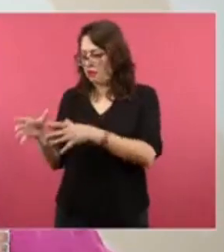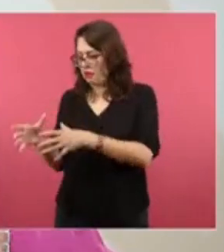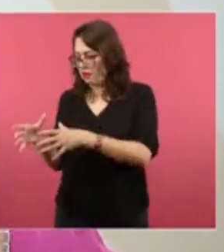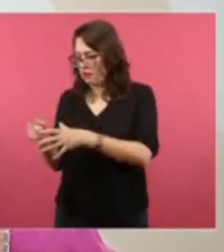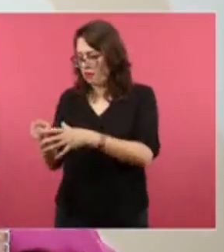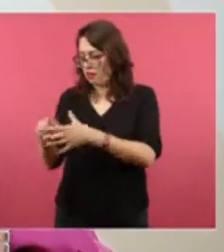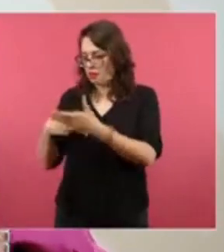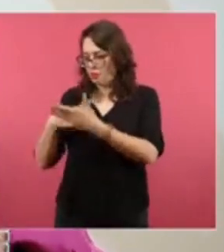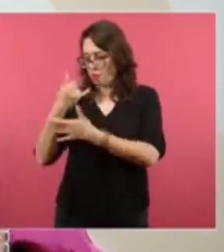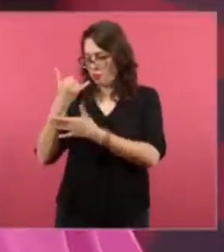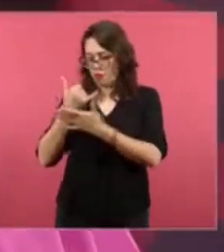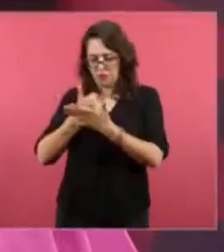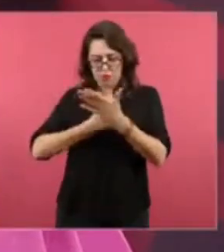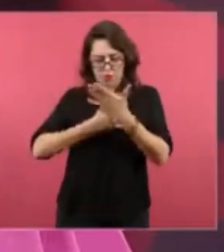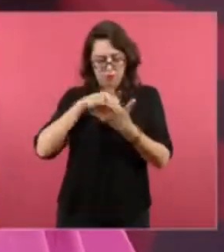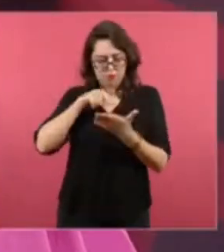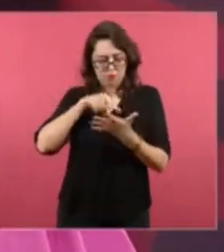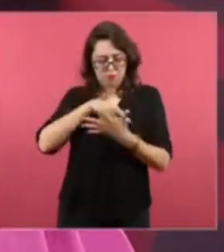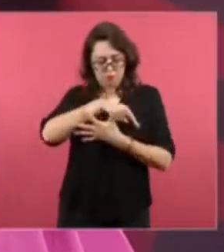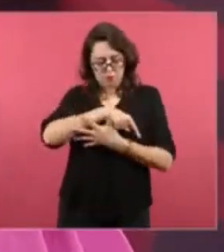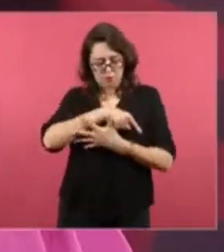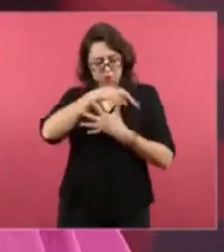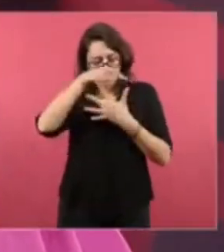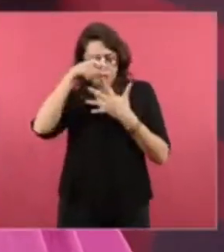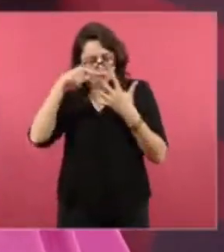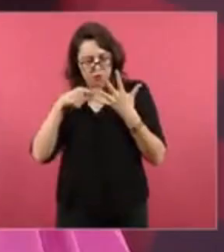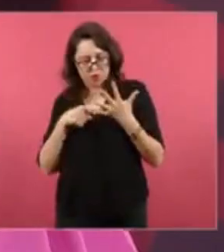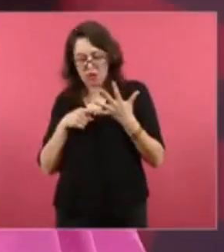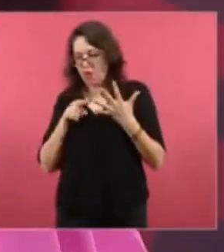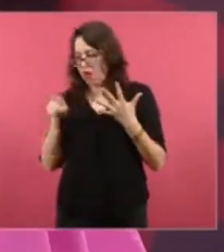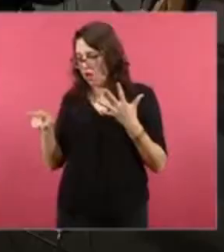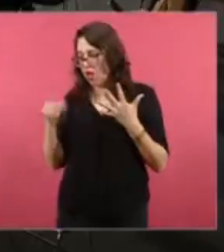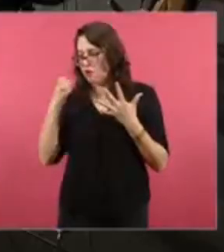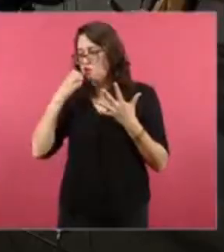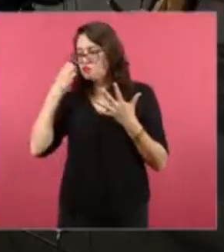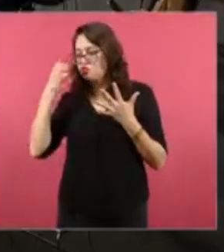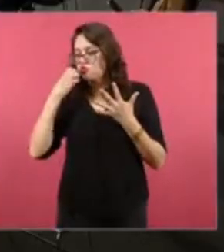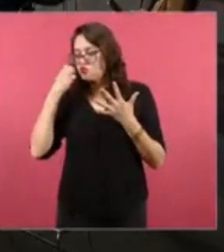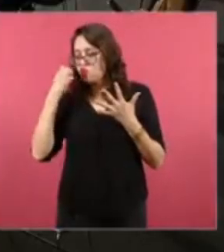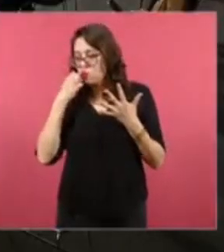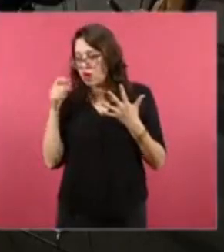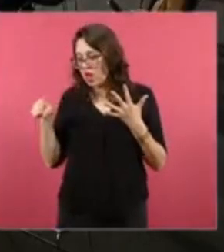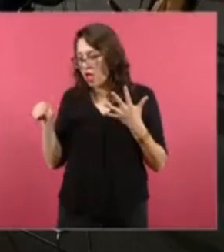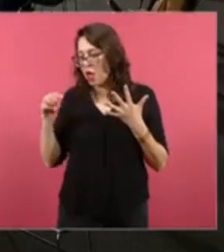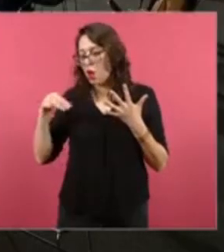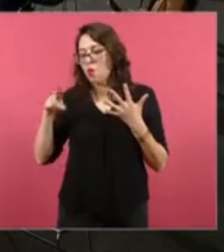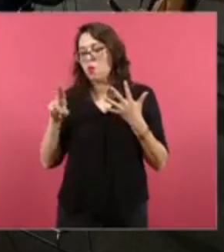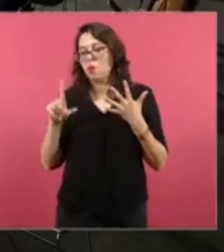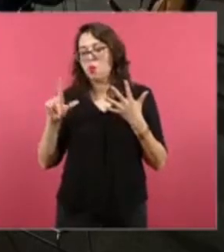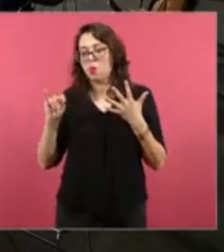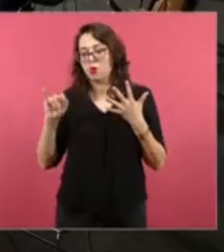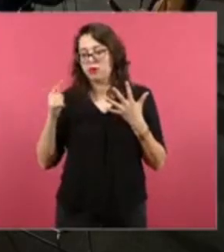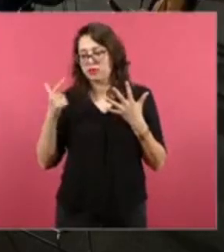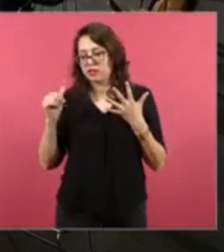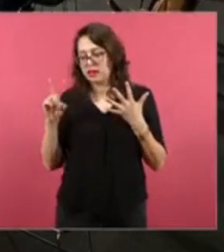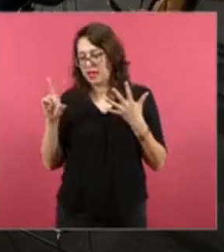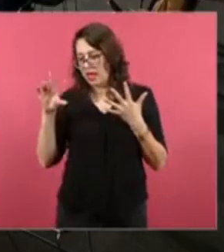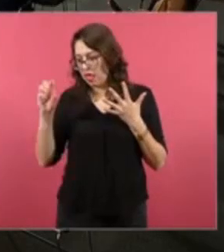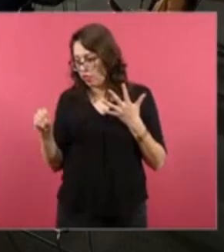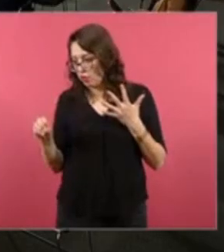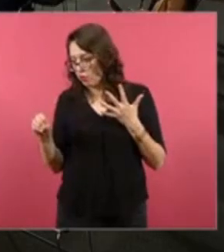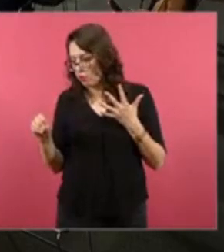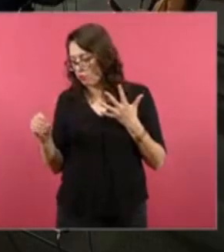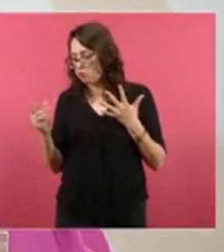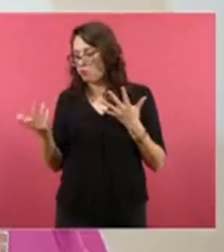proyecto globalizado desde estos grados multigrado, desde estos grados multigrado, porque es primero, segundo y tercero,